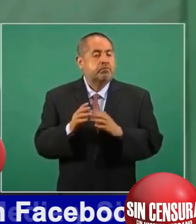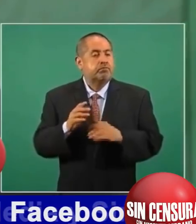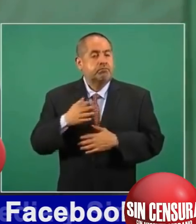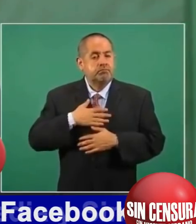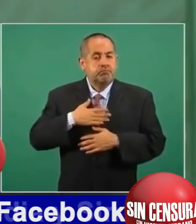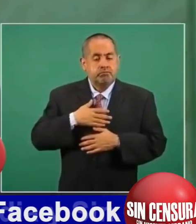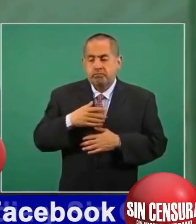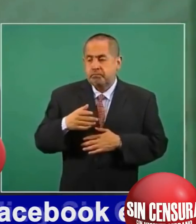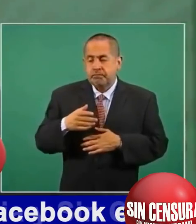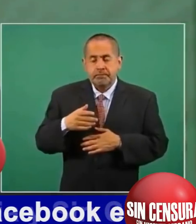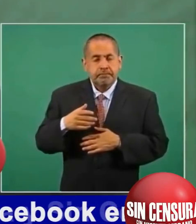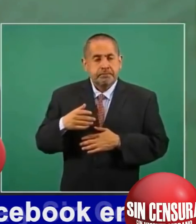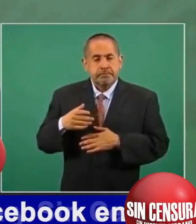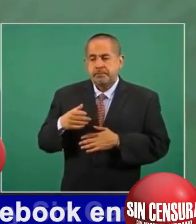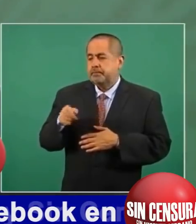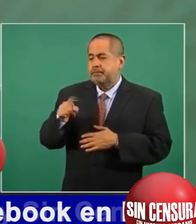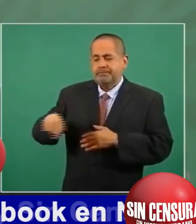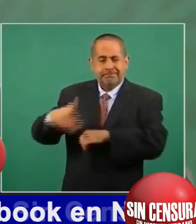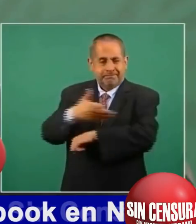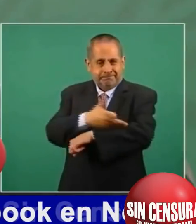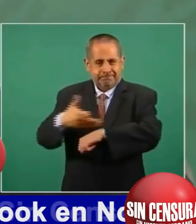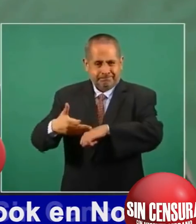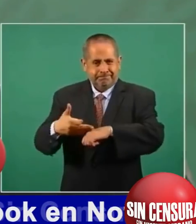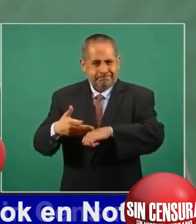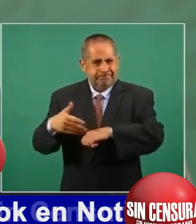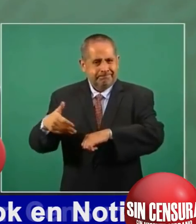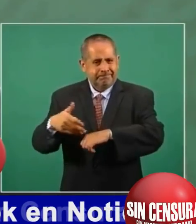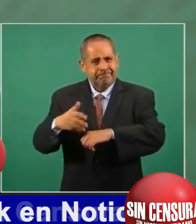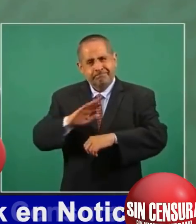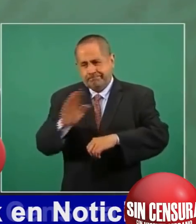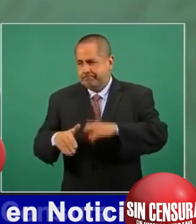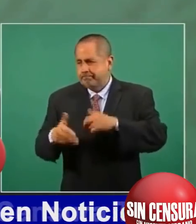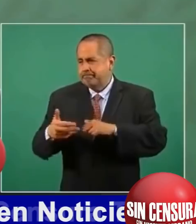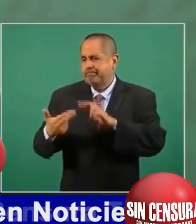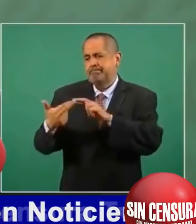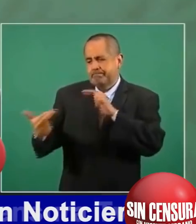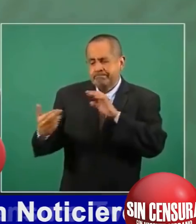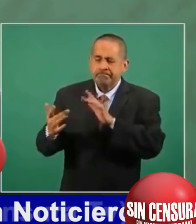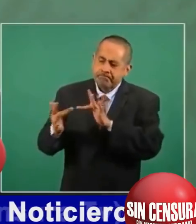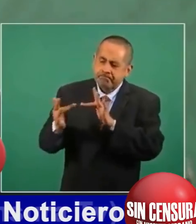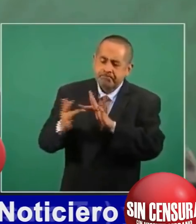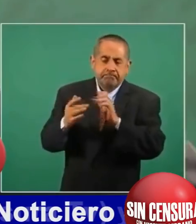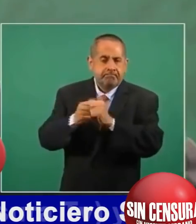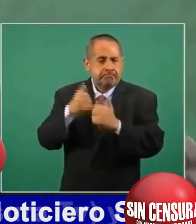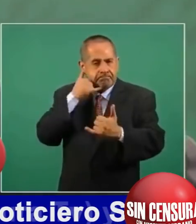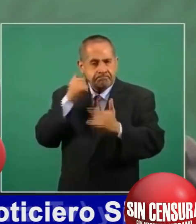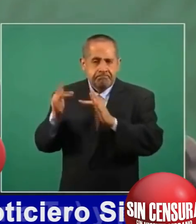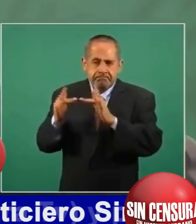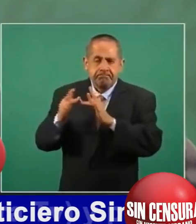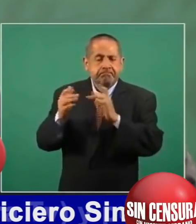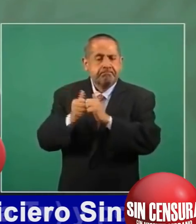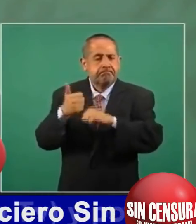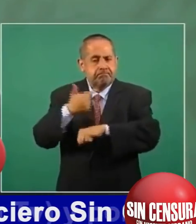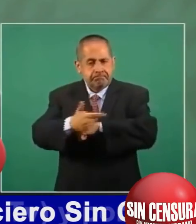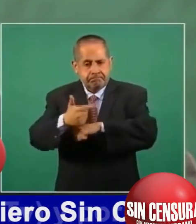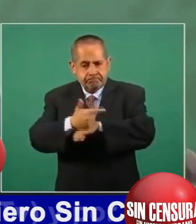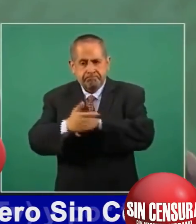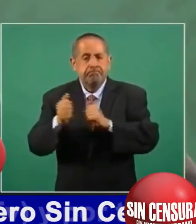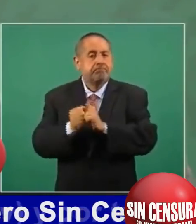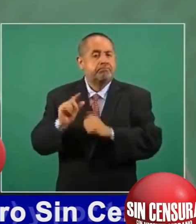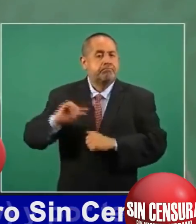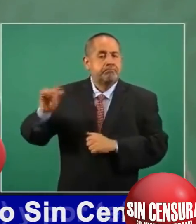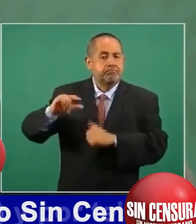constante con los familiares de las víctimas. Hemos estado hablando con ellos en Guatemala y con las autoridades de